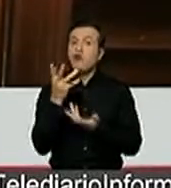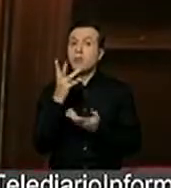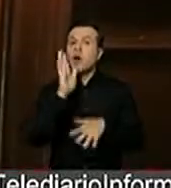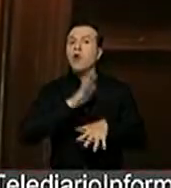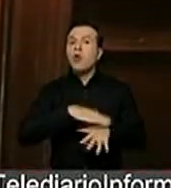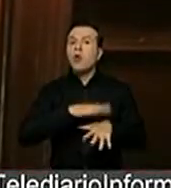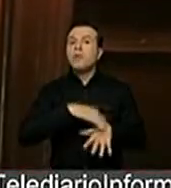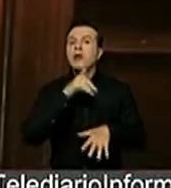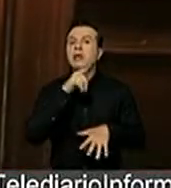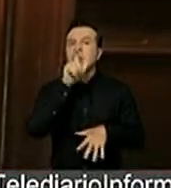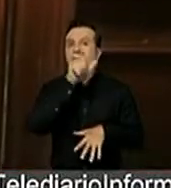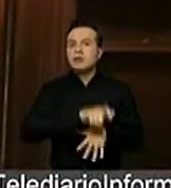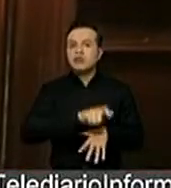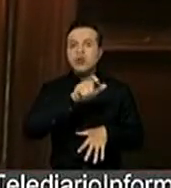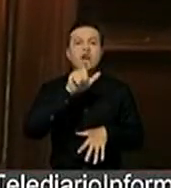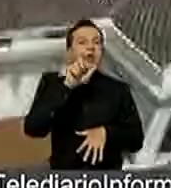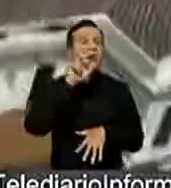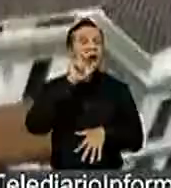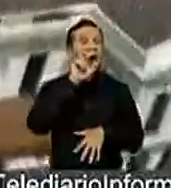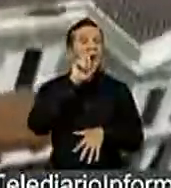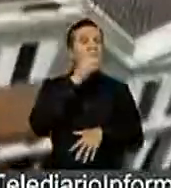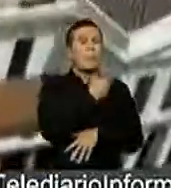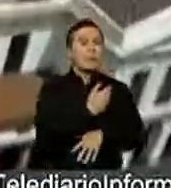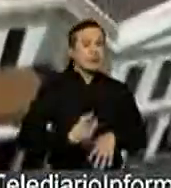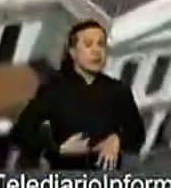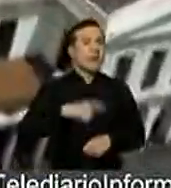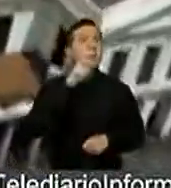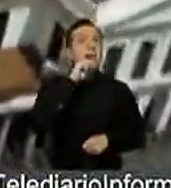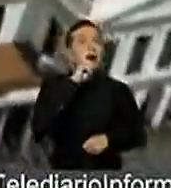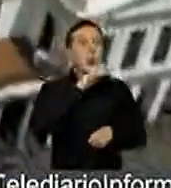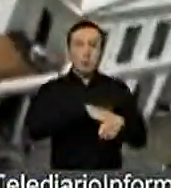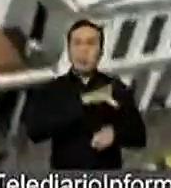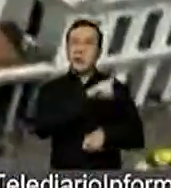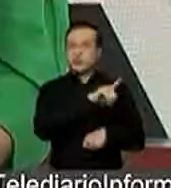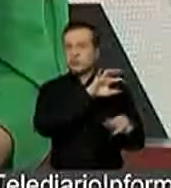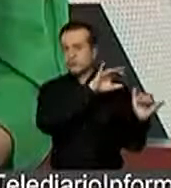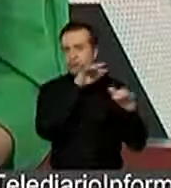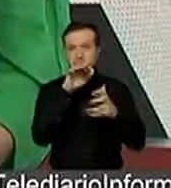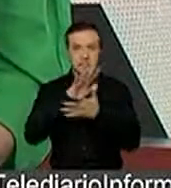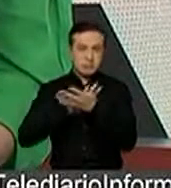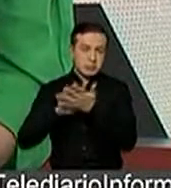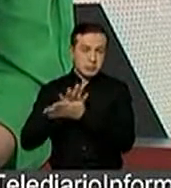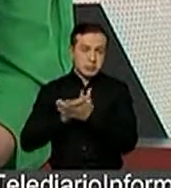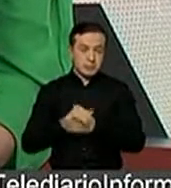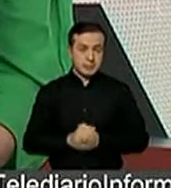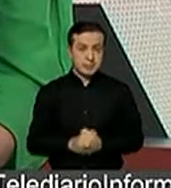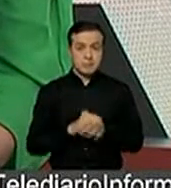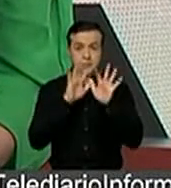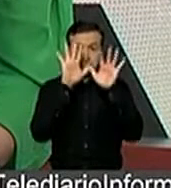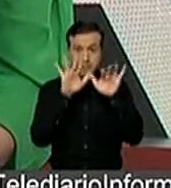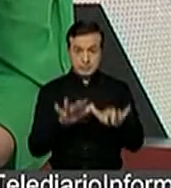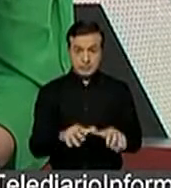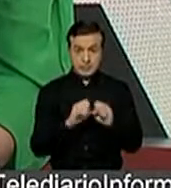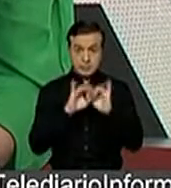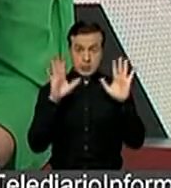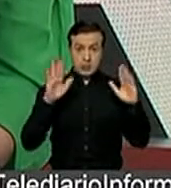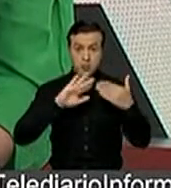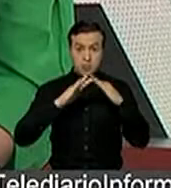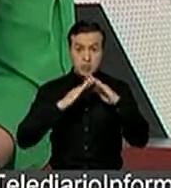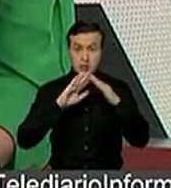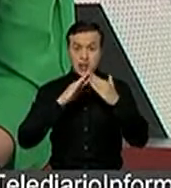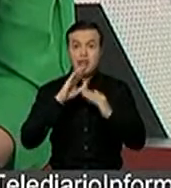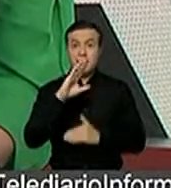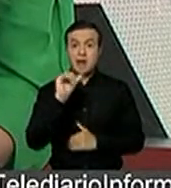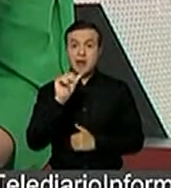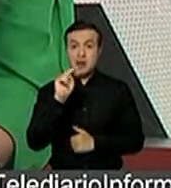el gobernante venezolano Nicolás Maduro. Paco Urbina, Medios Públicos. Y el secretario general de la comunidad andina,